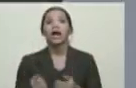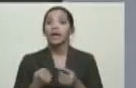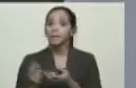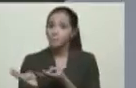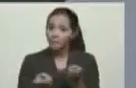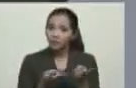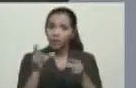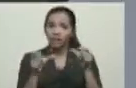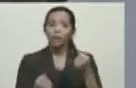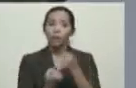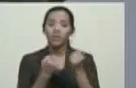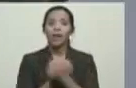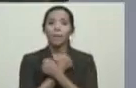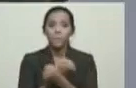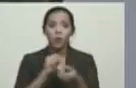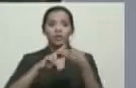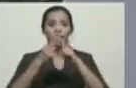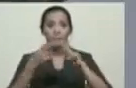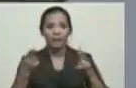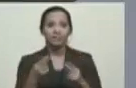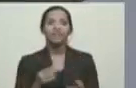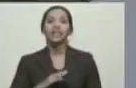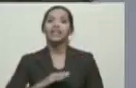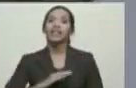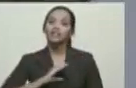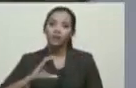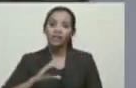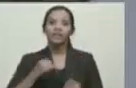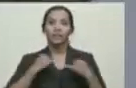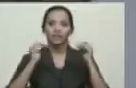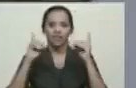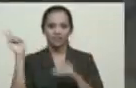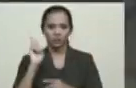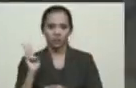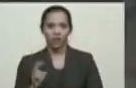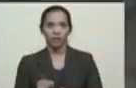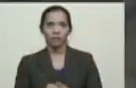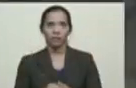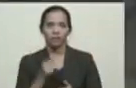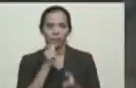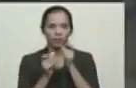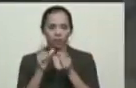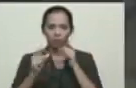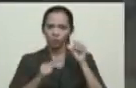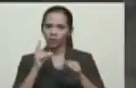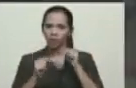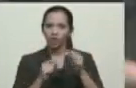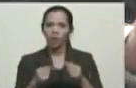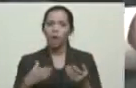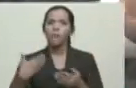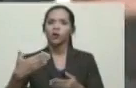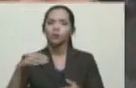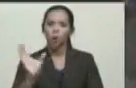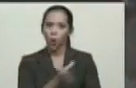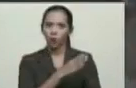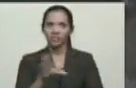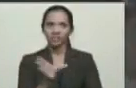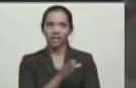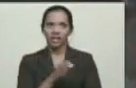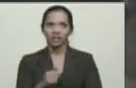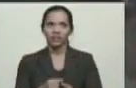del lado de la paz y del lado de la soberanía y la independencia de Venezuela. Me están preguntando por Twitter cuándo van a ser los próximos conciertos